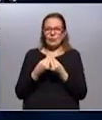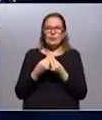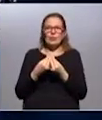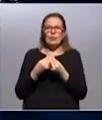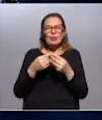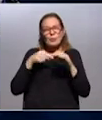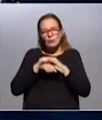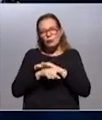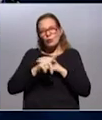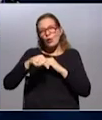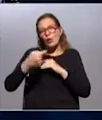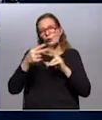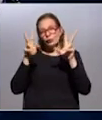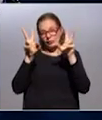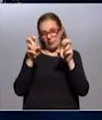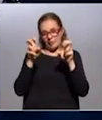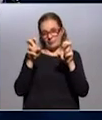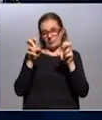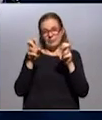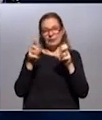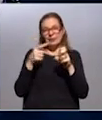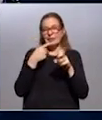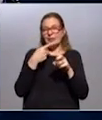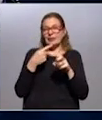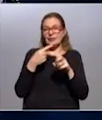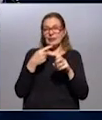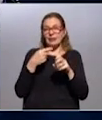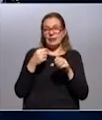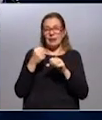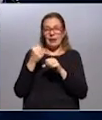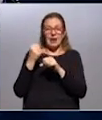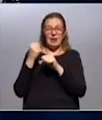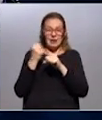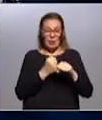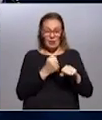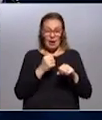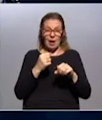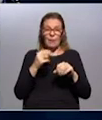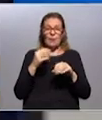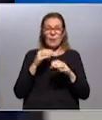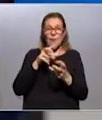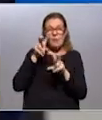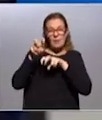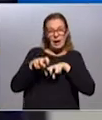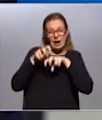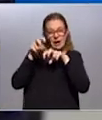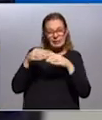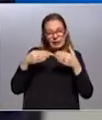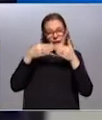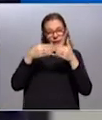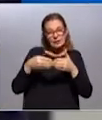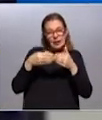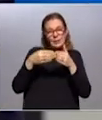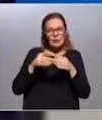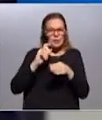se profundizó en otros temas inauguramos el parque de obras céspedes hace unos días en la rambla de egipto es